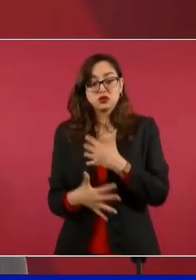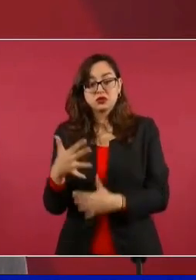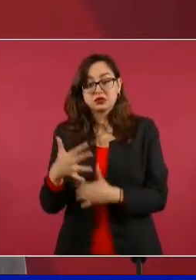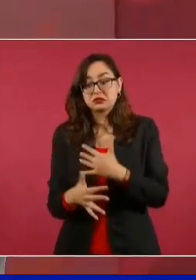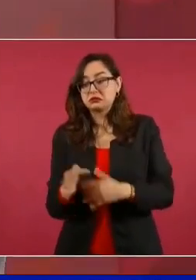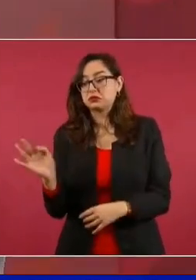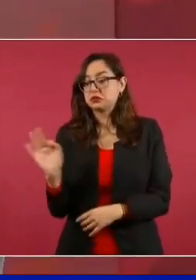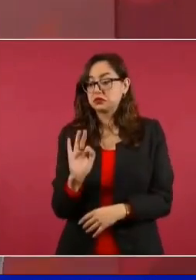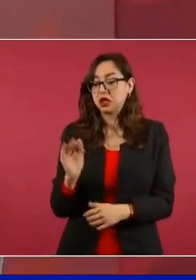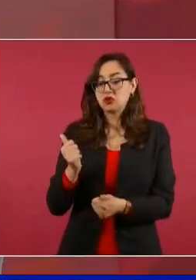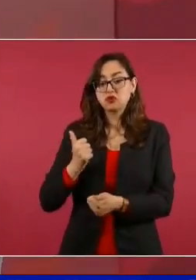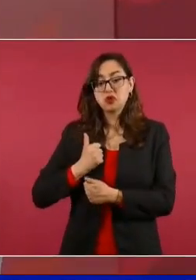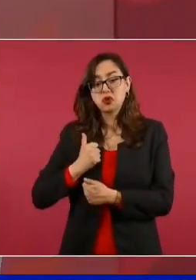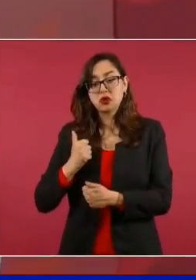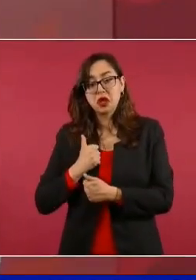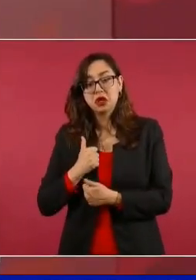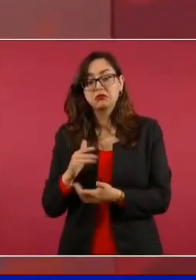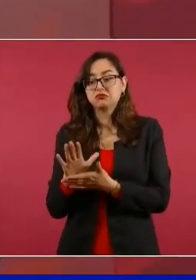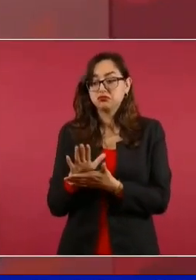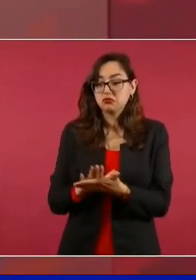soldados.